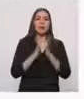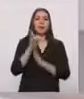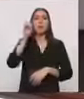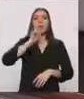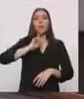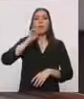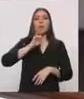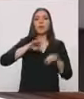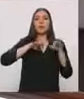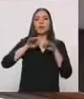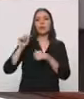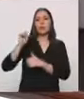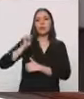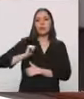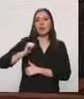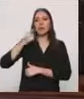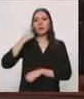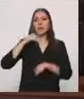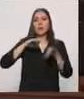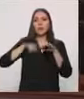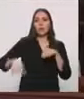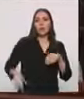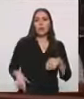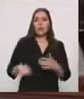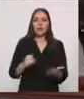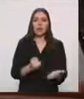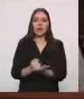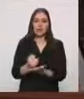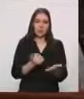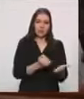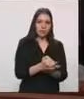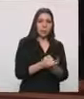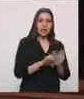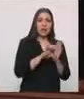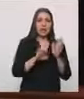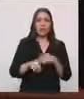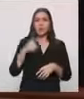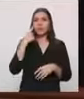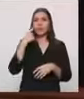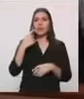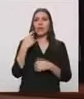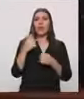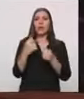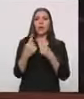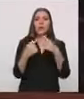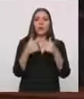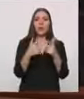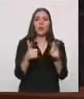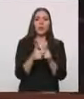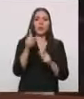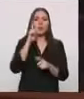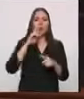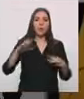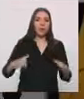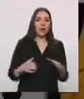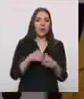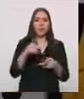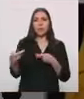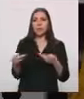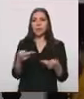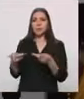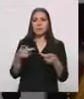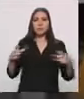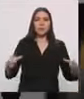de decisiones en el interés público. Y esto lo vemos, por ejemplo, en las organizaciones de mujeres que se agremian y se organizan